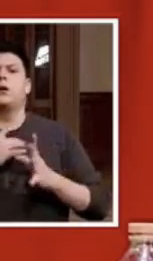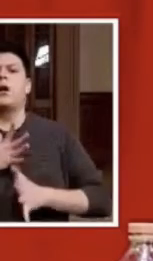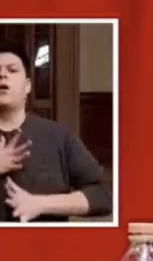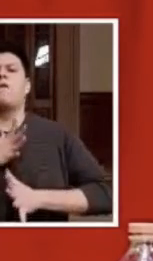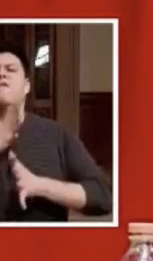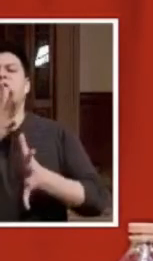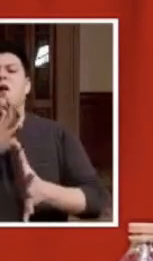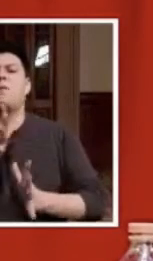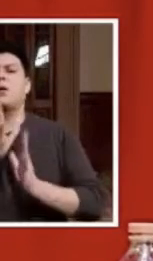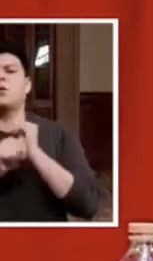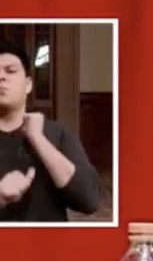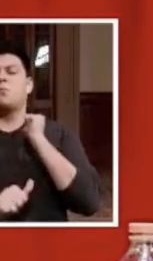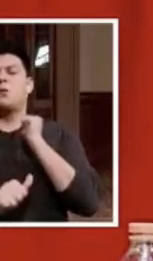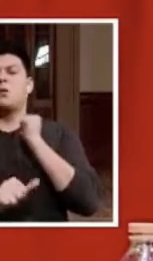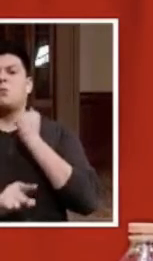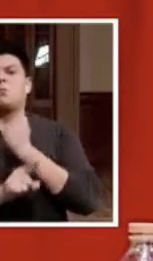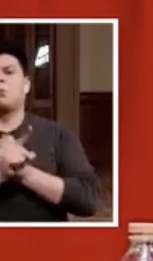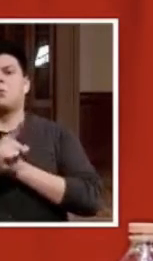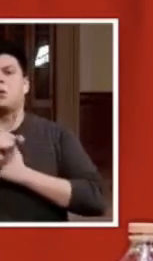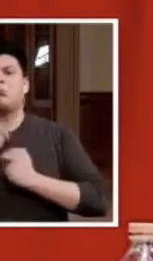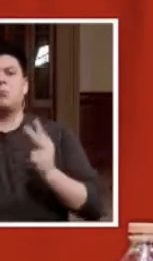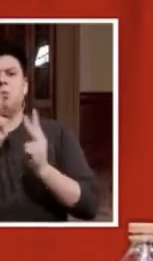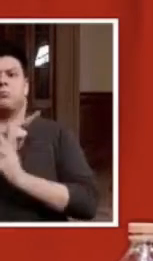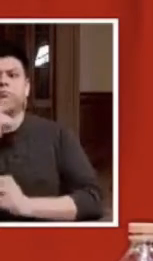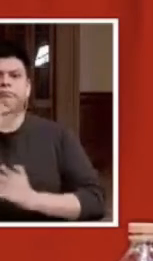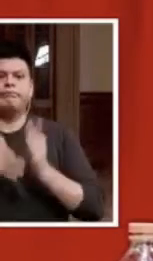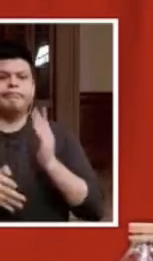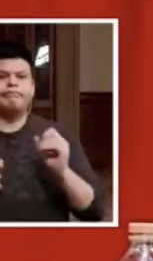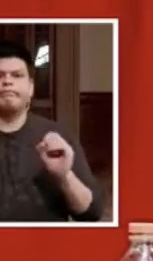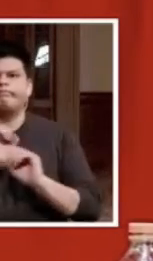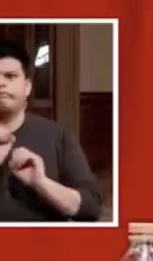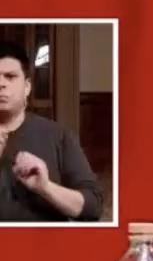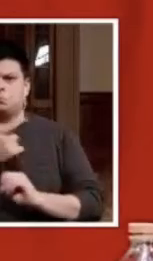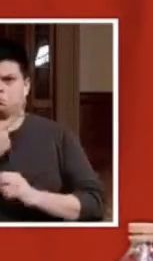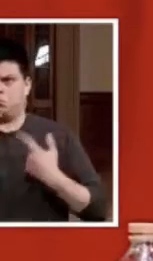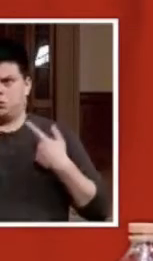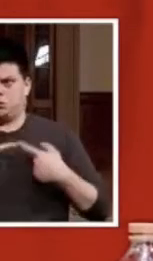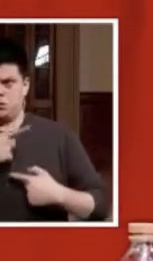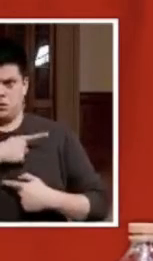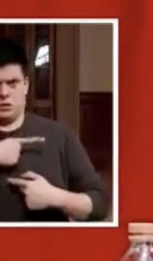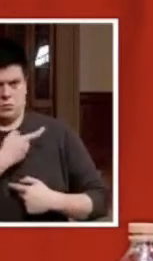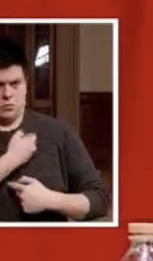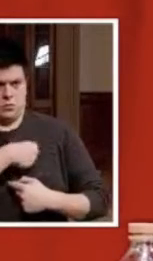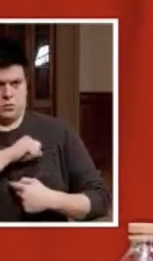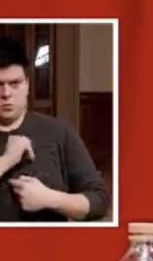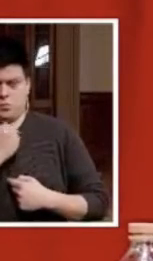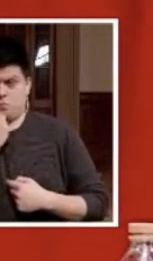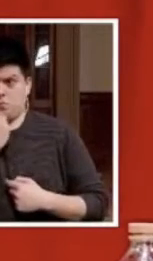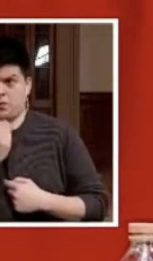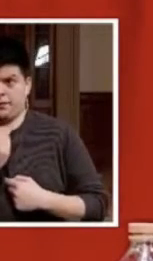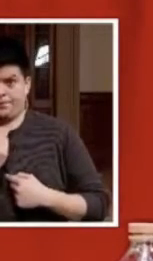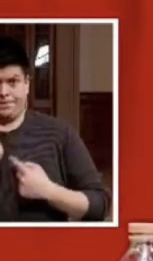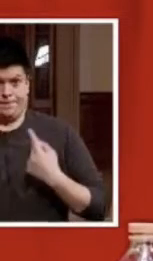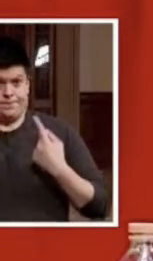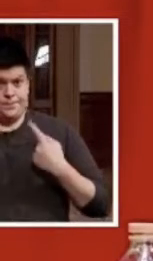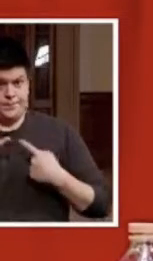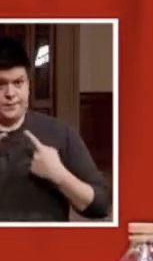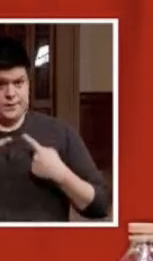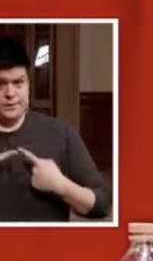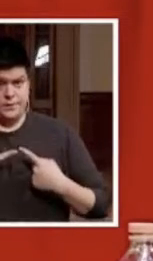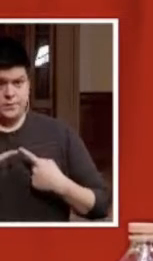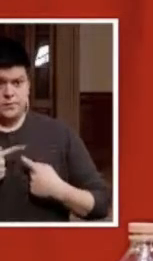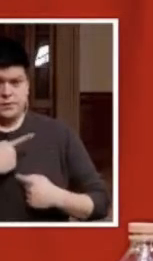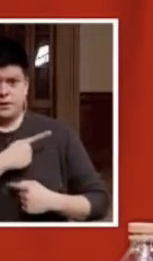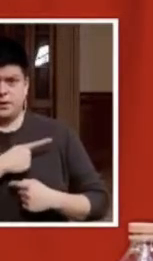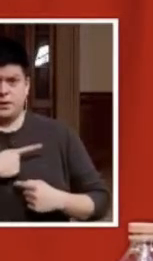vómito, diarrea, dificultad para respirar, que sea un paciente sano, que sea un paciente